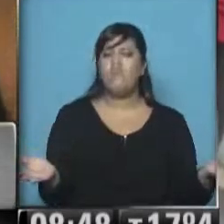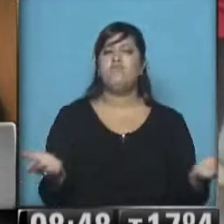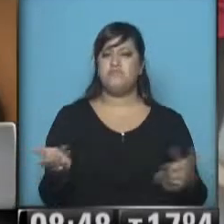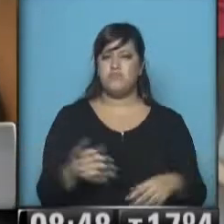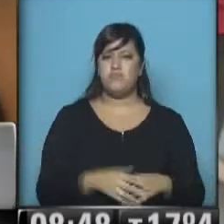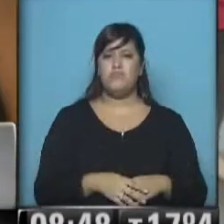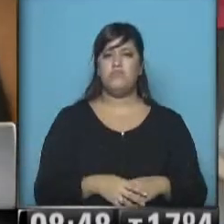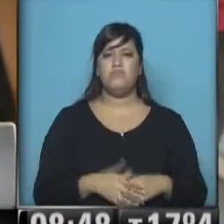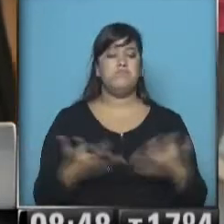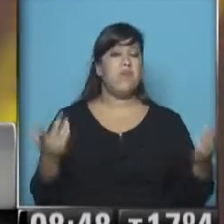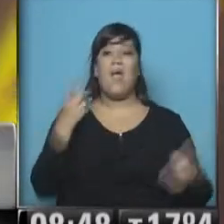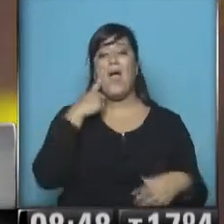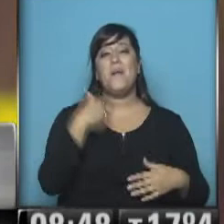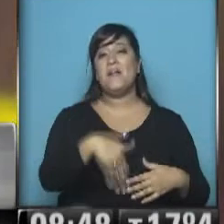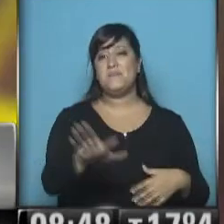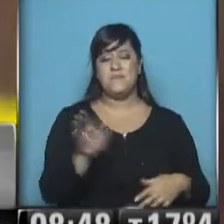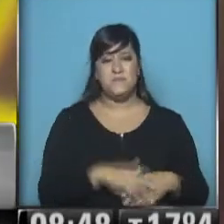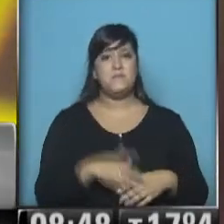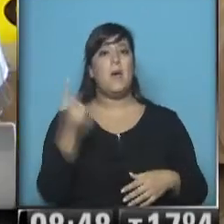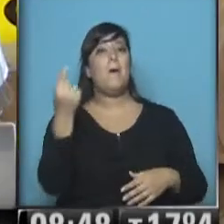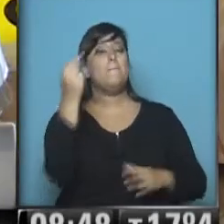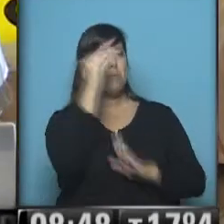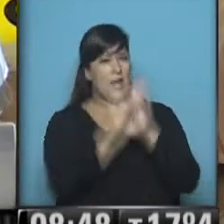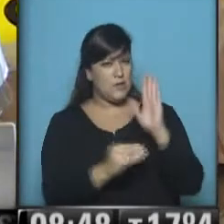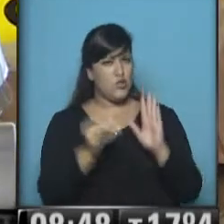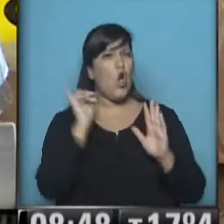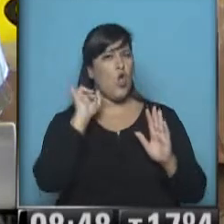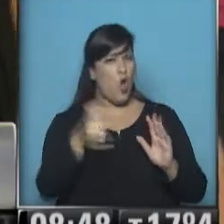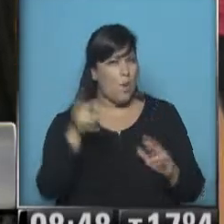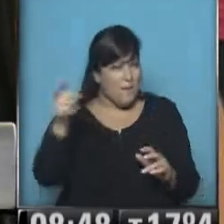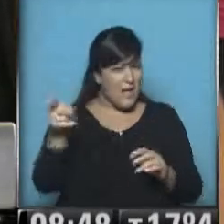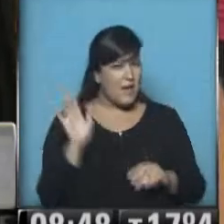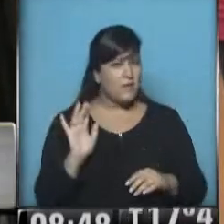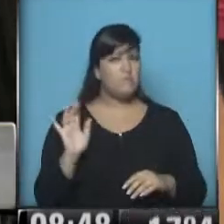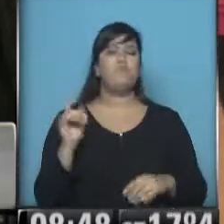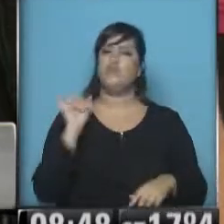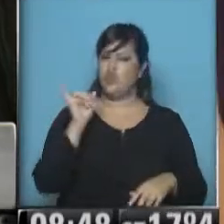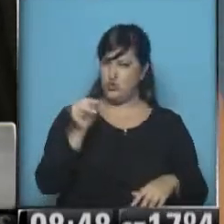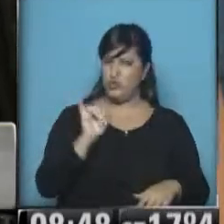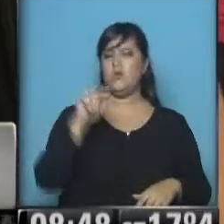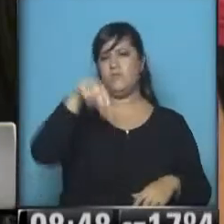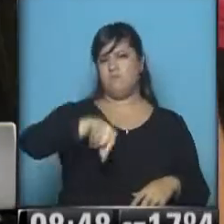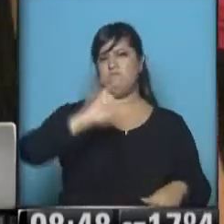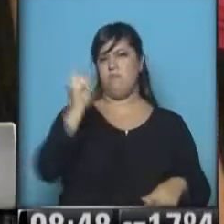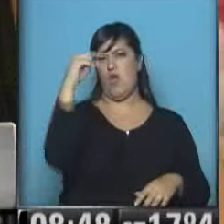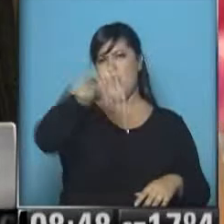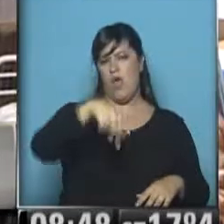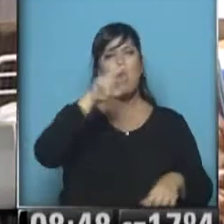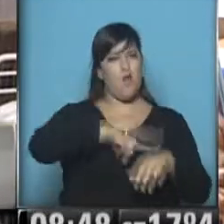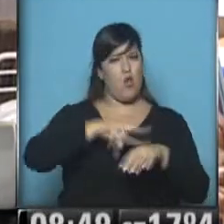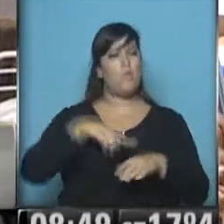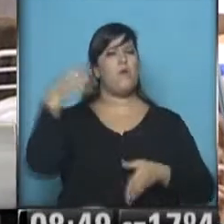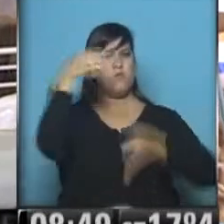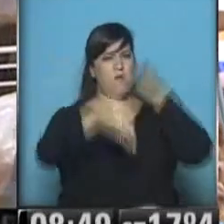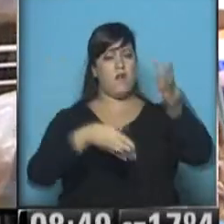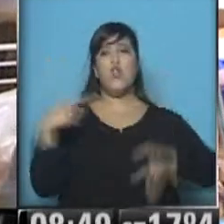bueno, no sé, veremos. ¿Los precios son convenientes en relación afuera? Sí, muy convenientes. La verdad es que es recomendable. Nosotros